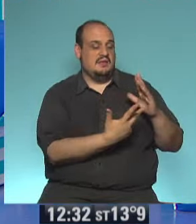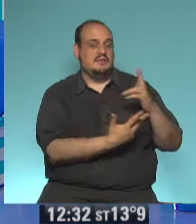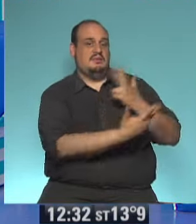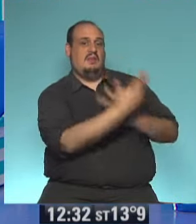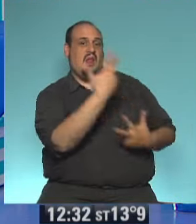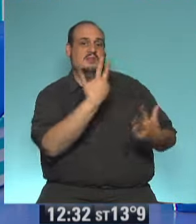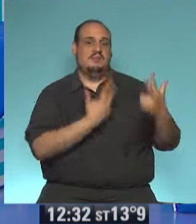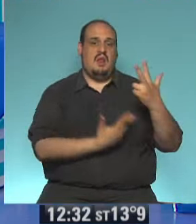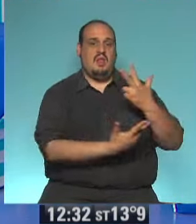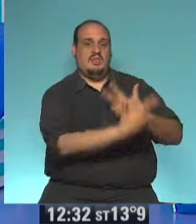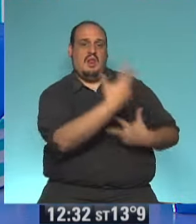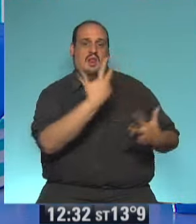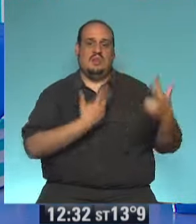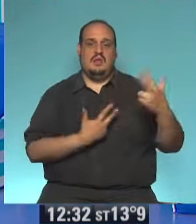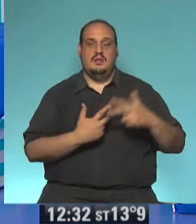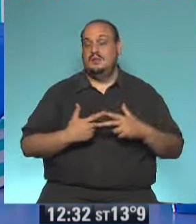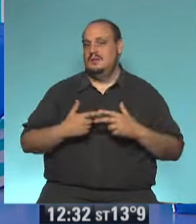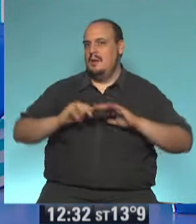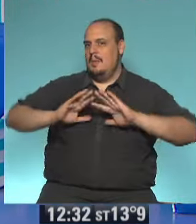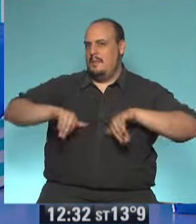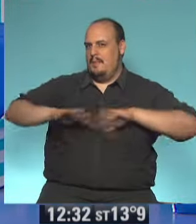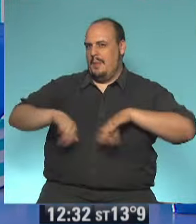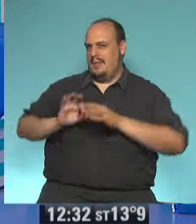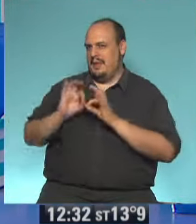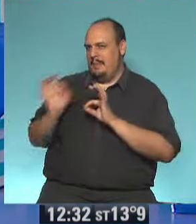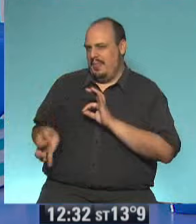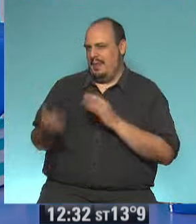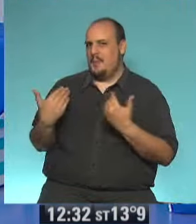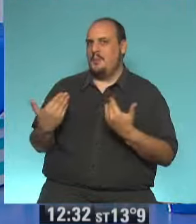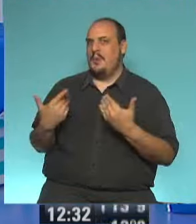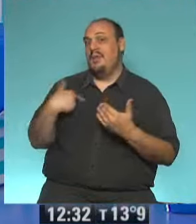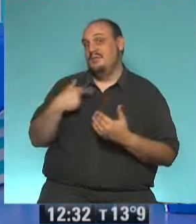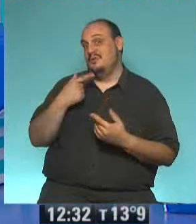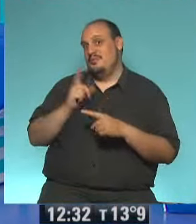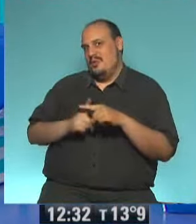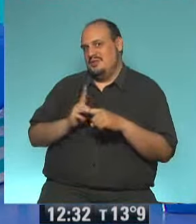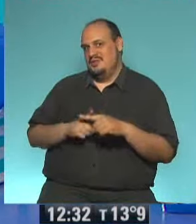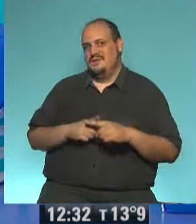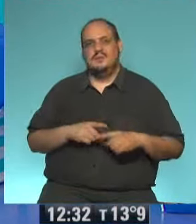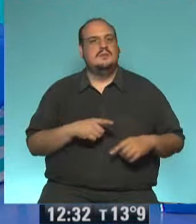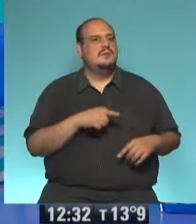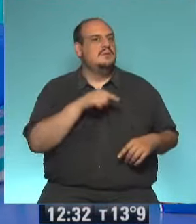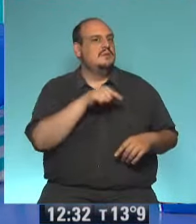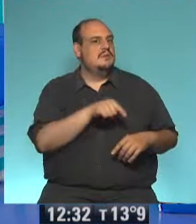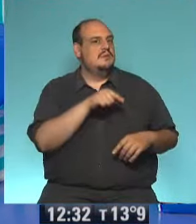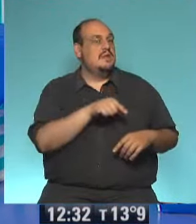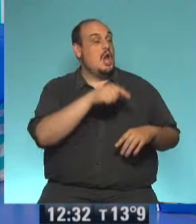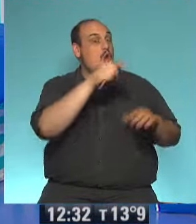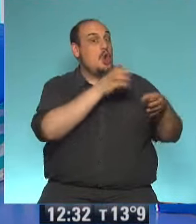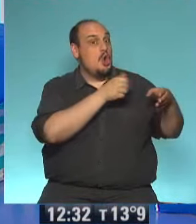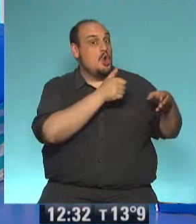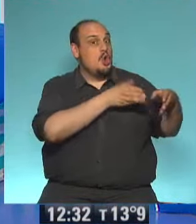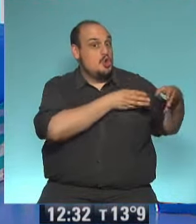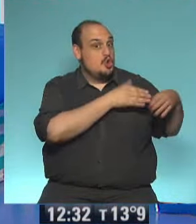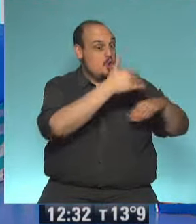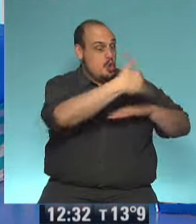tres, tres y tres van cambiando y van rotando. Bueno, y está cerca de la playa, si es chica, bueno, puede ser que esté cerca de la playa y eso me conviene. A ver, está mucho más cerca que las que están en la ruta. Esta está a